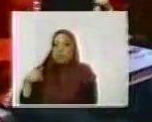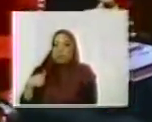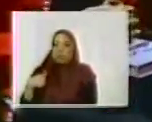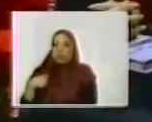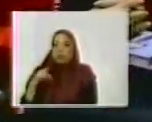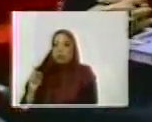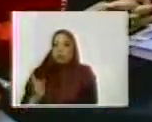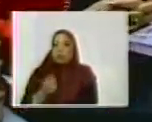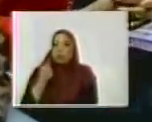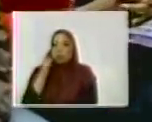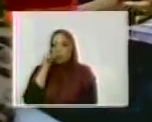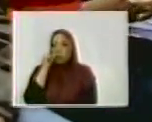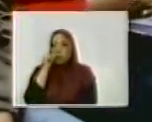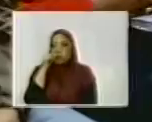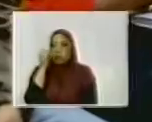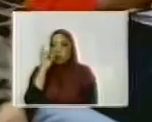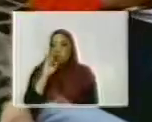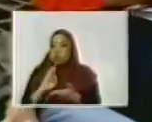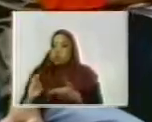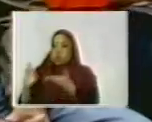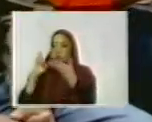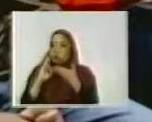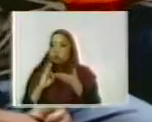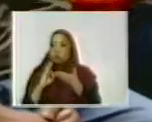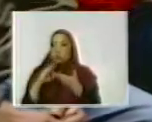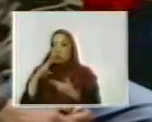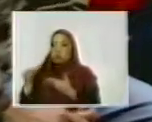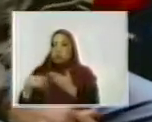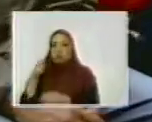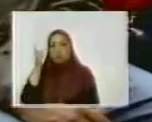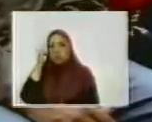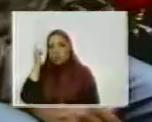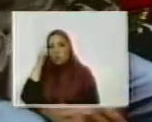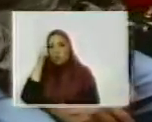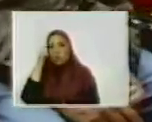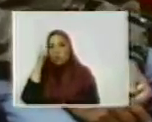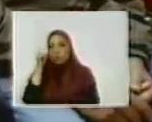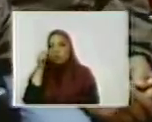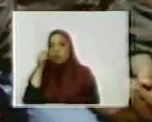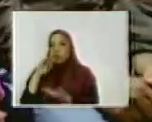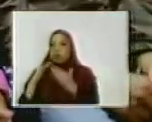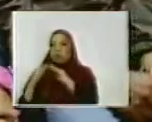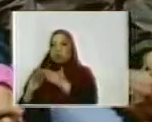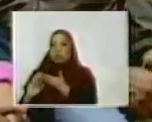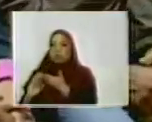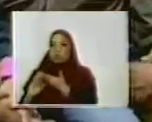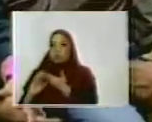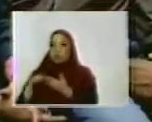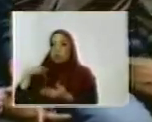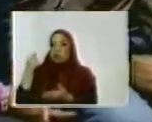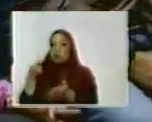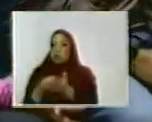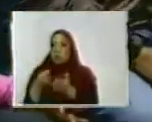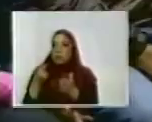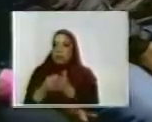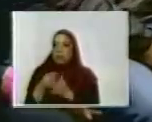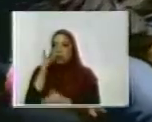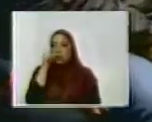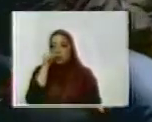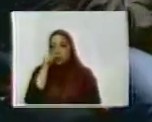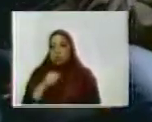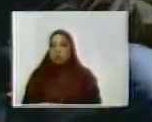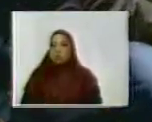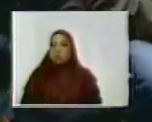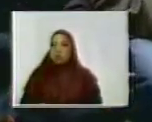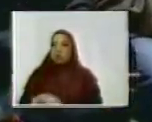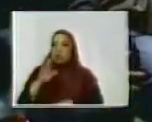nuestro primer criptoactivos, soportado, como sabemos, en los commodities, en los precios de los commodities.